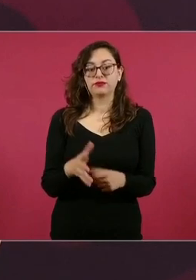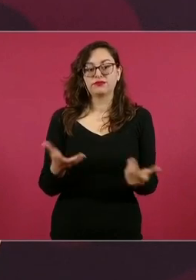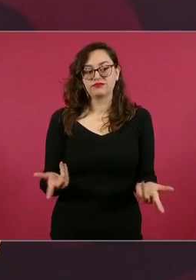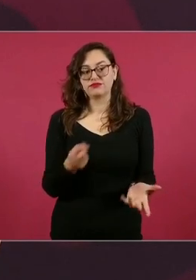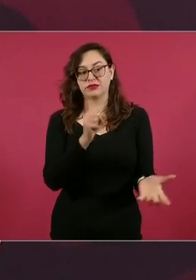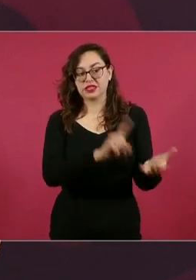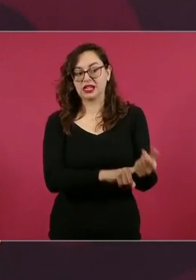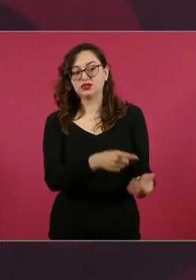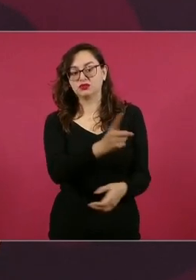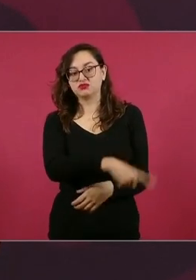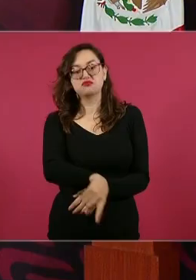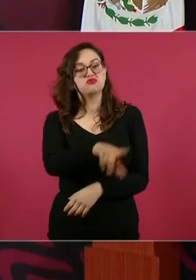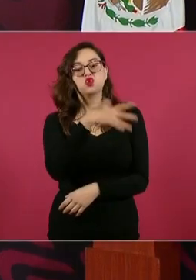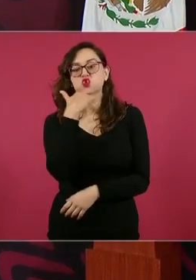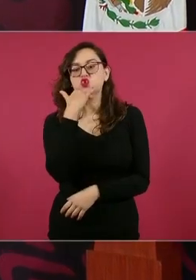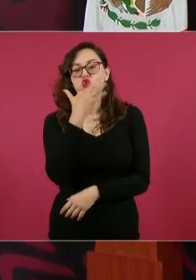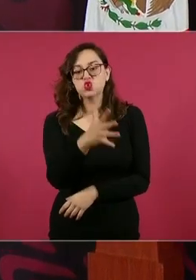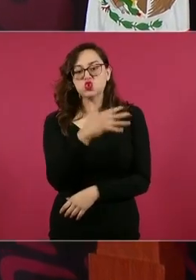la